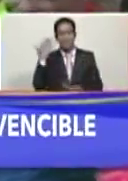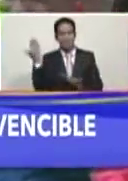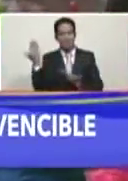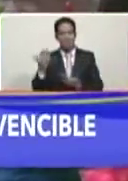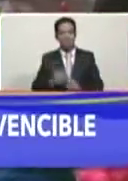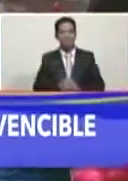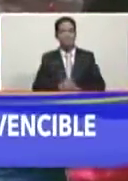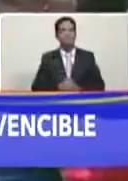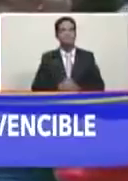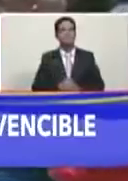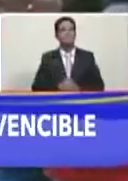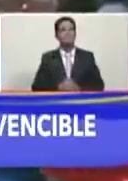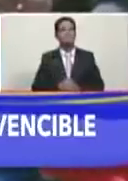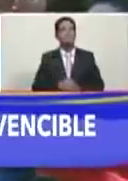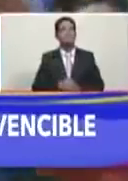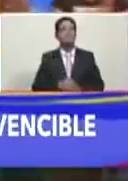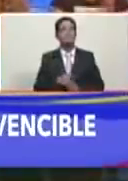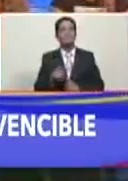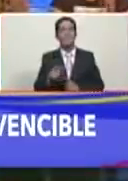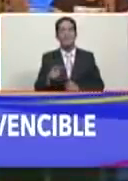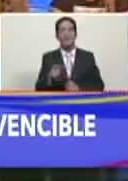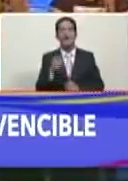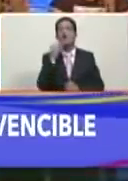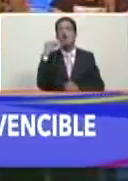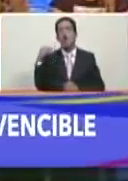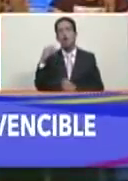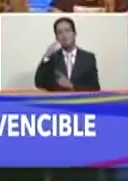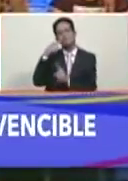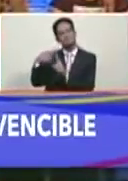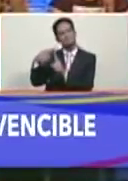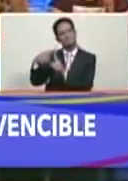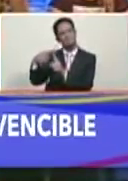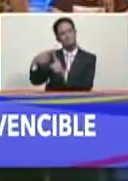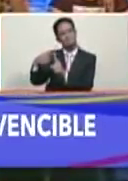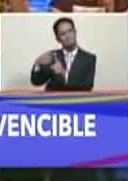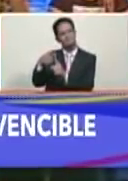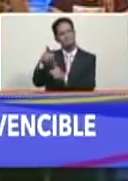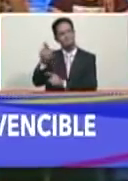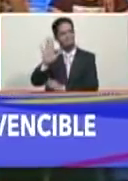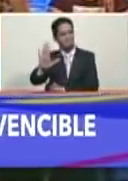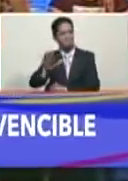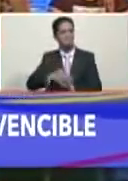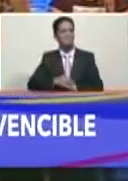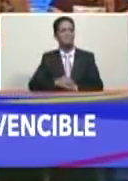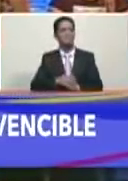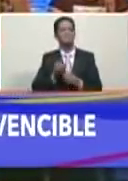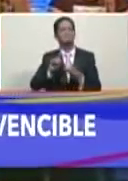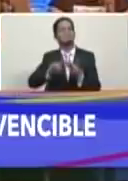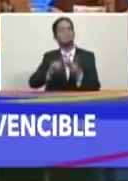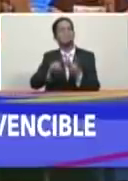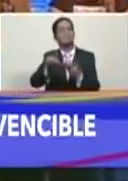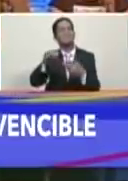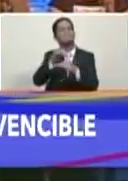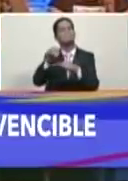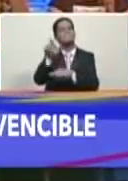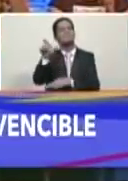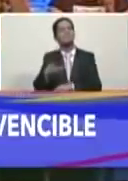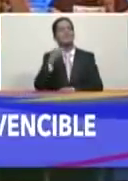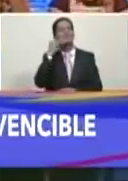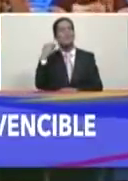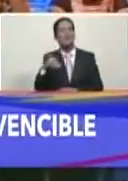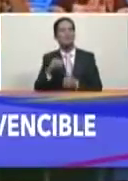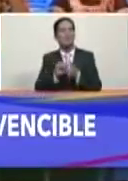de la juventud acumulada, a nuestro ministro de la Juventud y el Deporte,